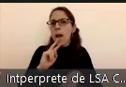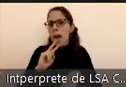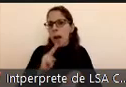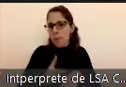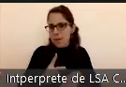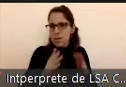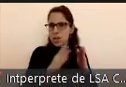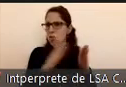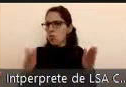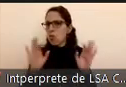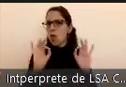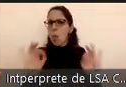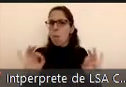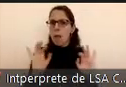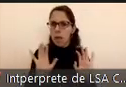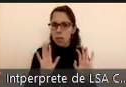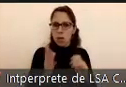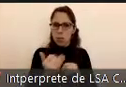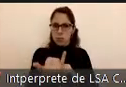apellido,